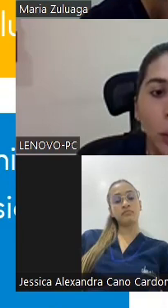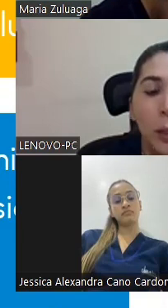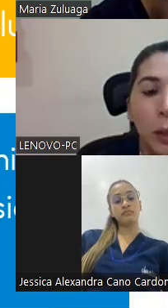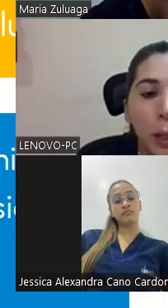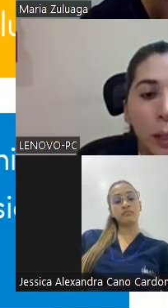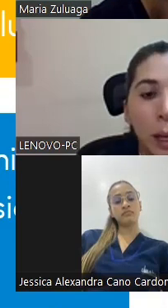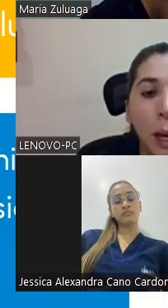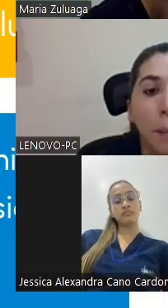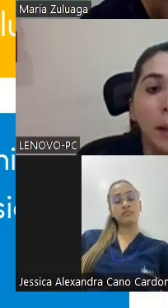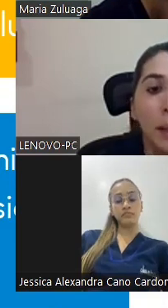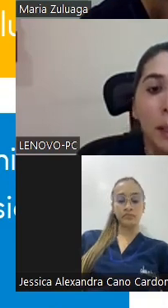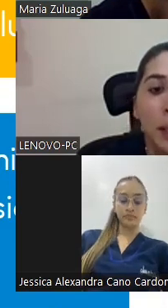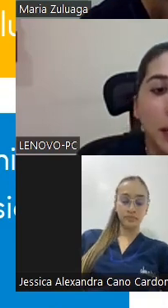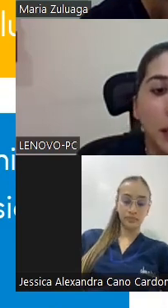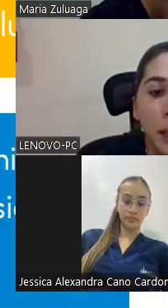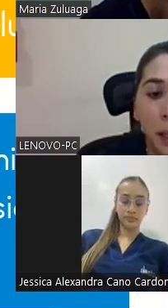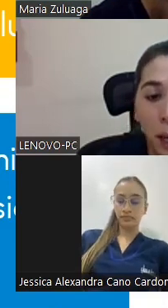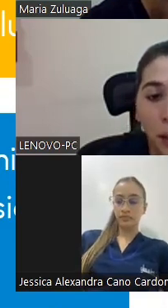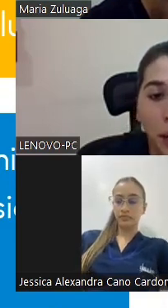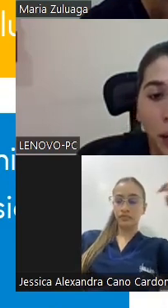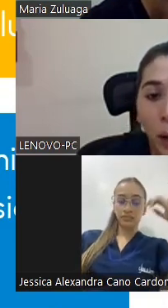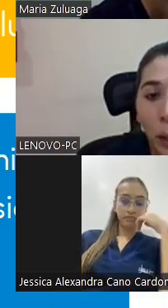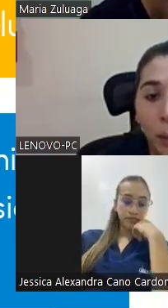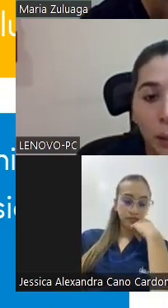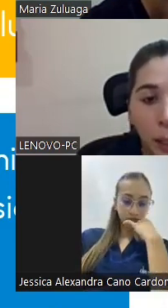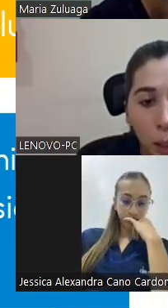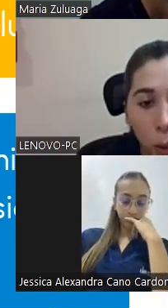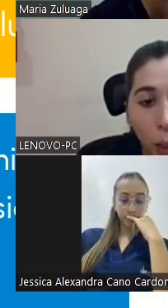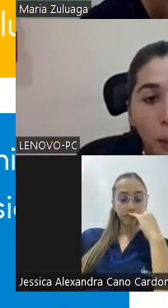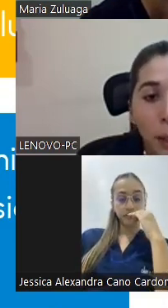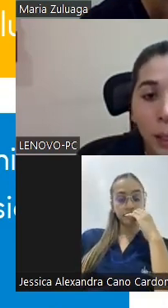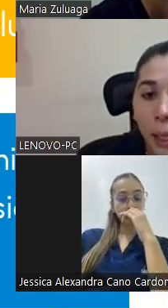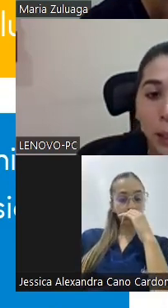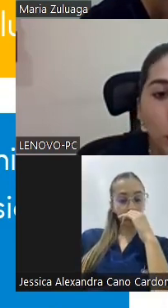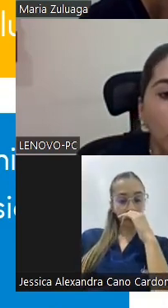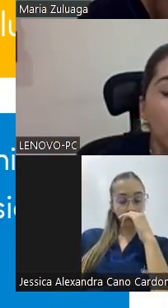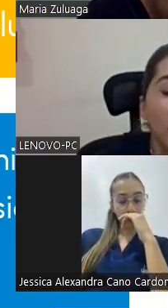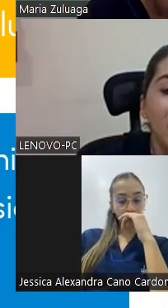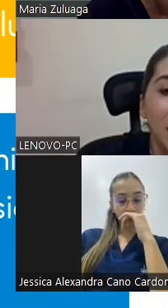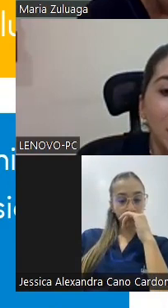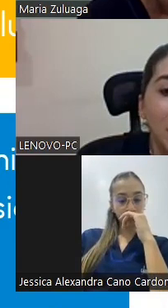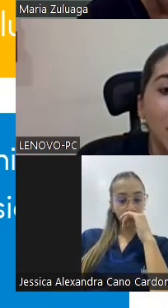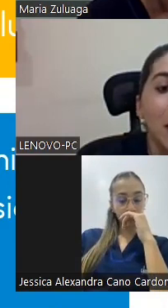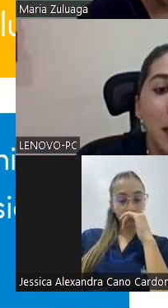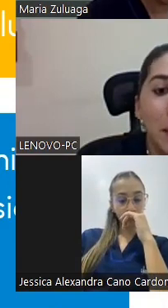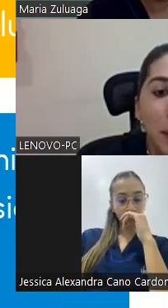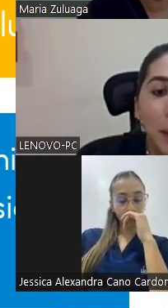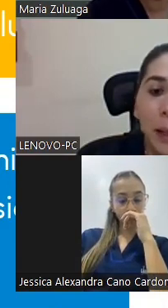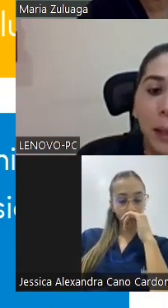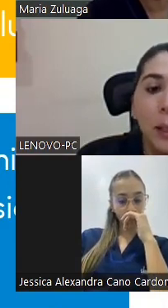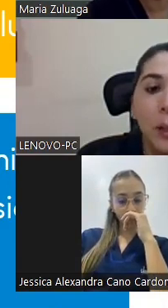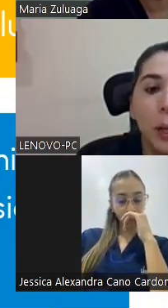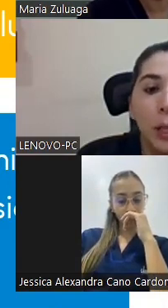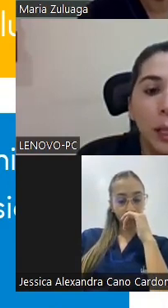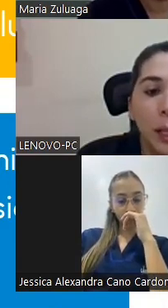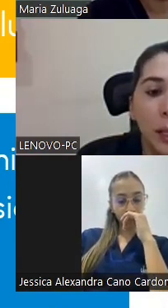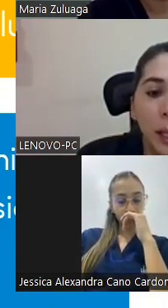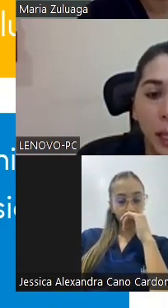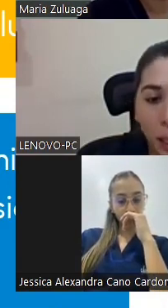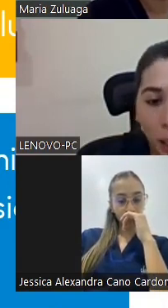las regulaciones. Mientras existe la necesidad de llevar a cabo una investigación, el bienestar del sujeto debe ser siempre precedente sobre